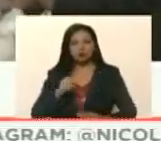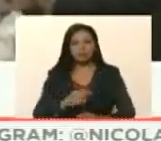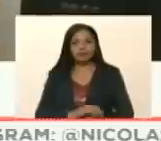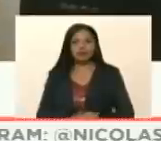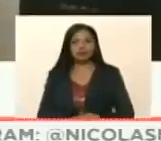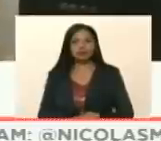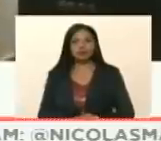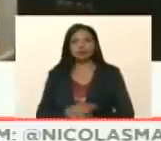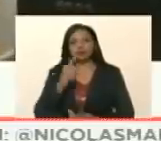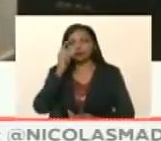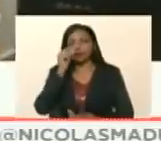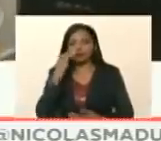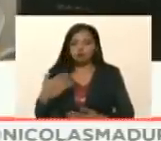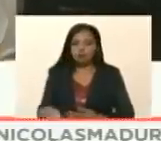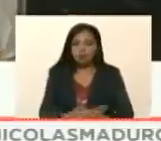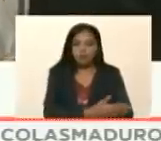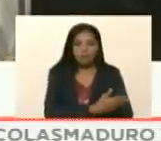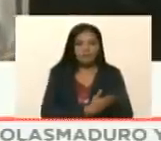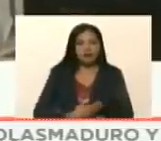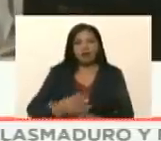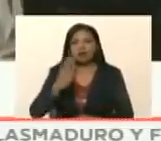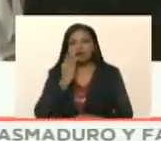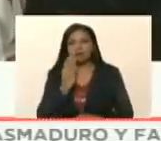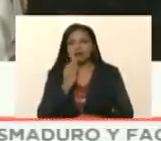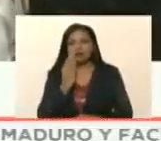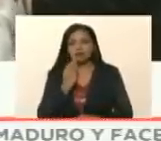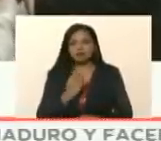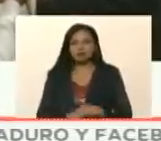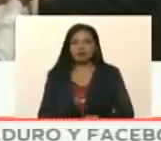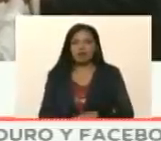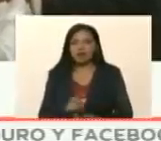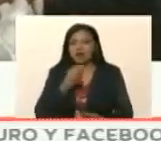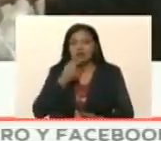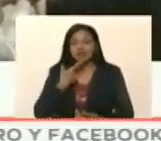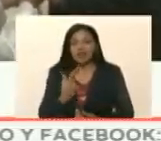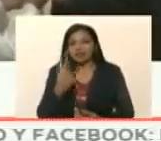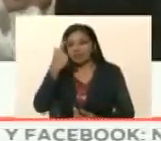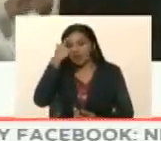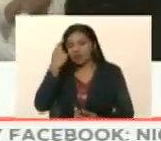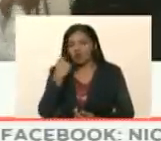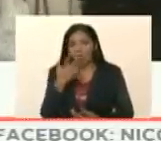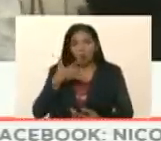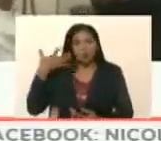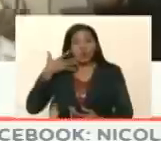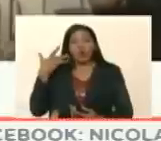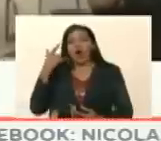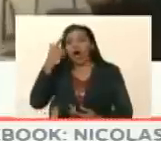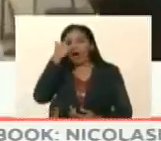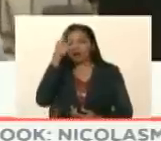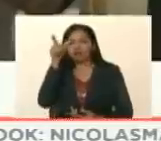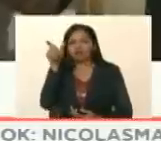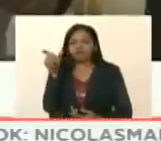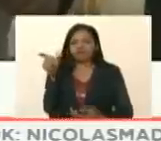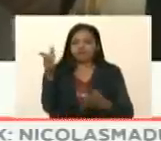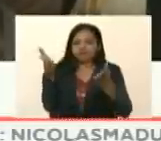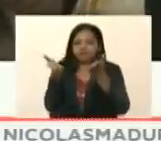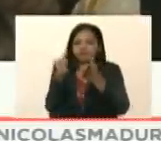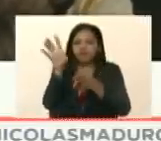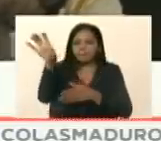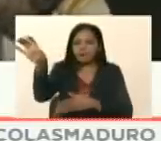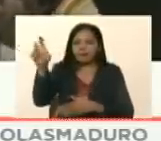Un hombre que recoge la experiencia hermosa de la India. Yo admiro a la India,